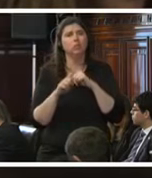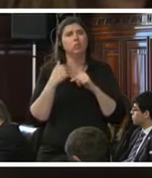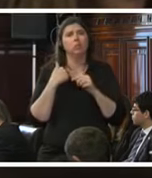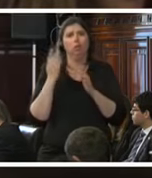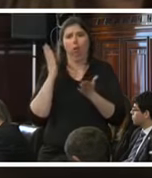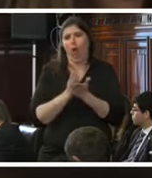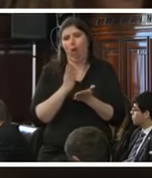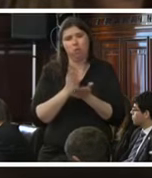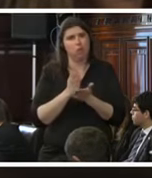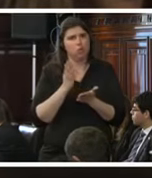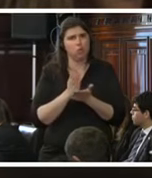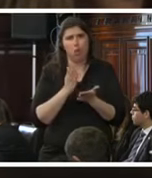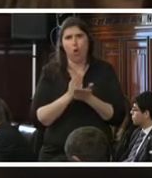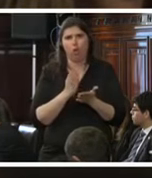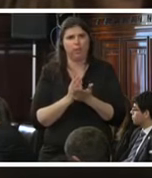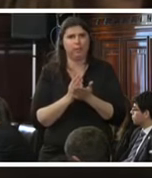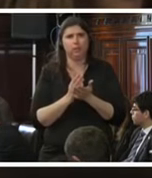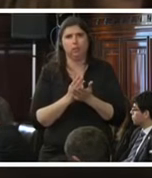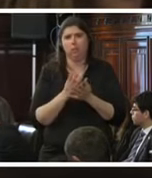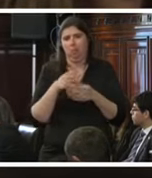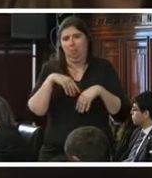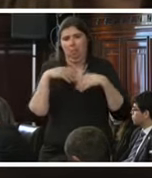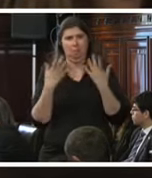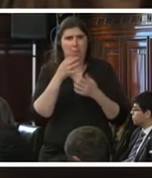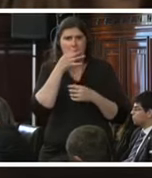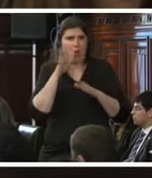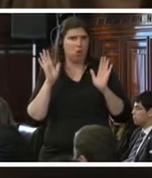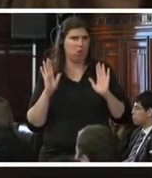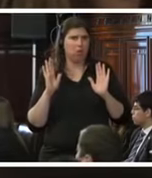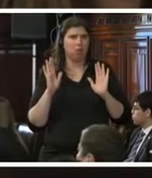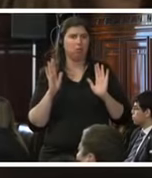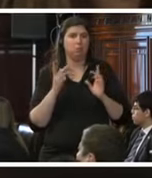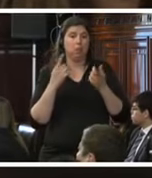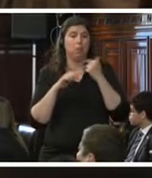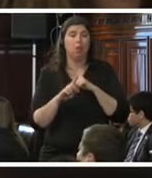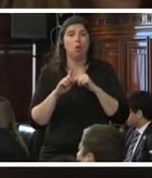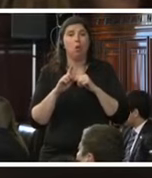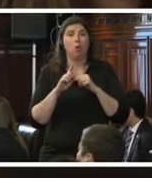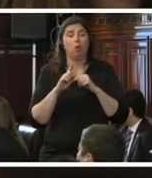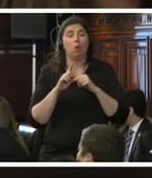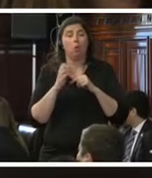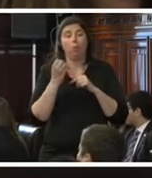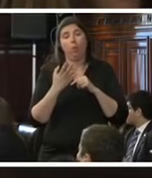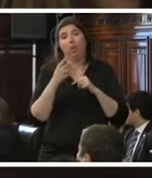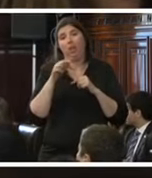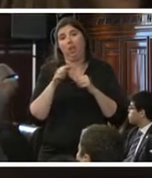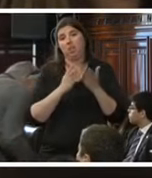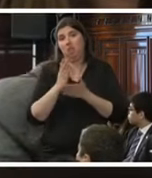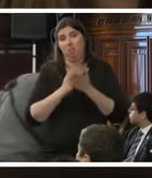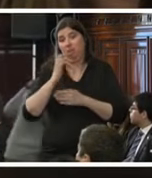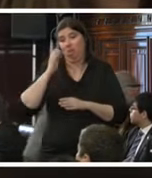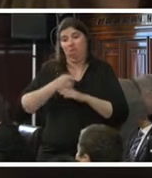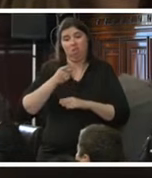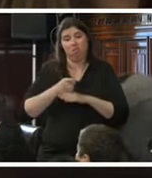aplicar sanción las veces que tenga que hacerlo así, puesto que en realidad tiene la sanción, la sartén por el mango, en